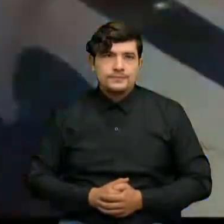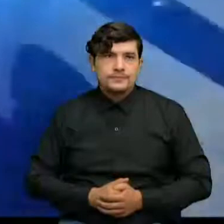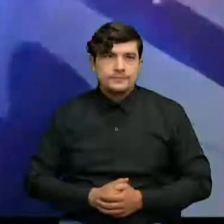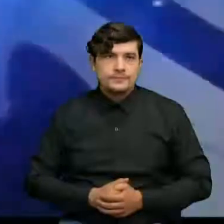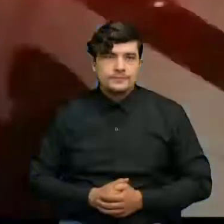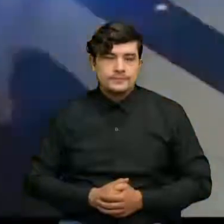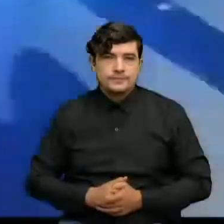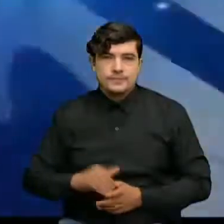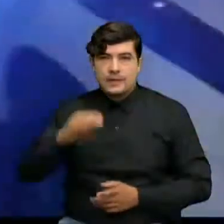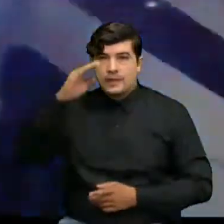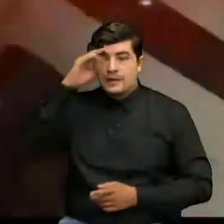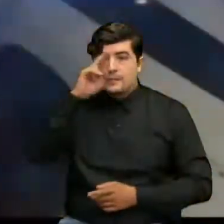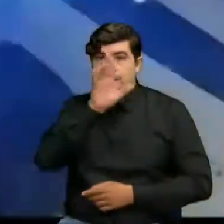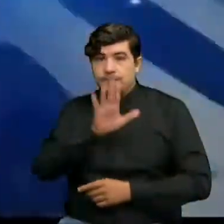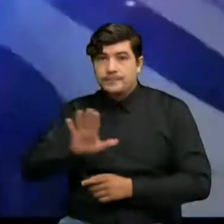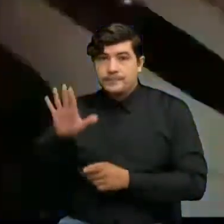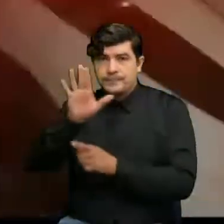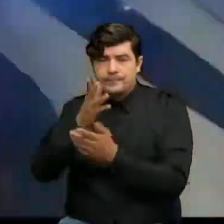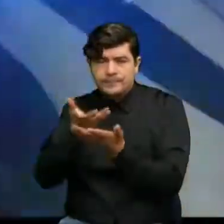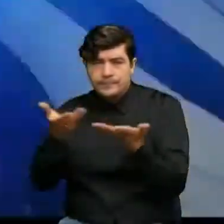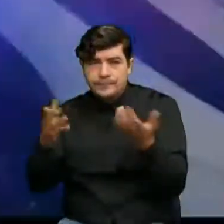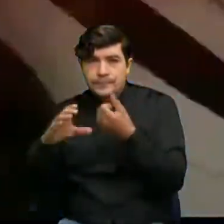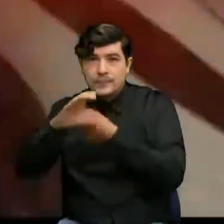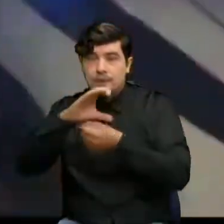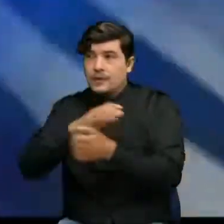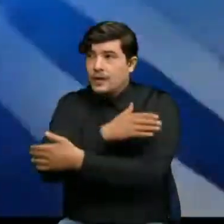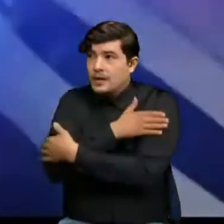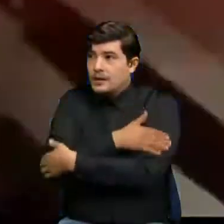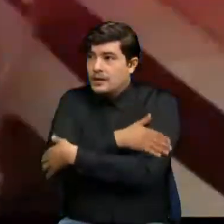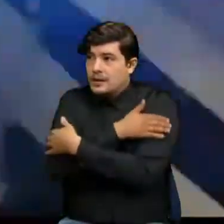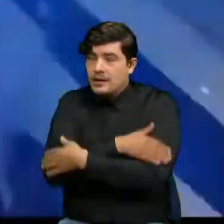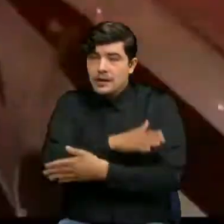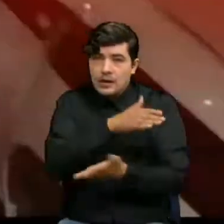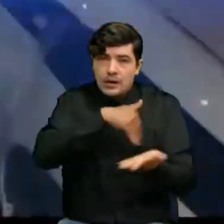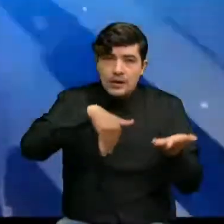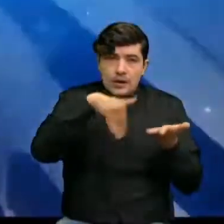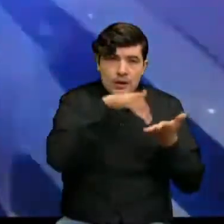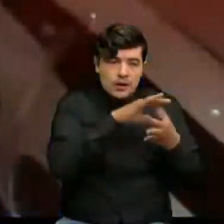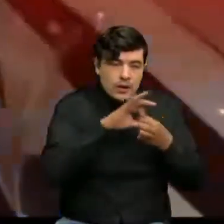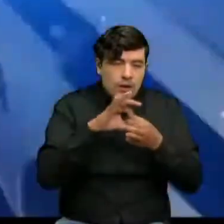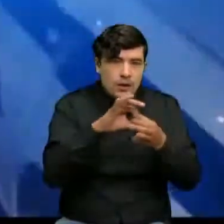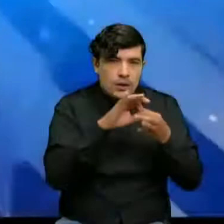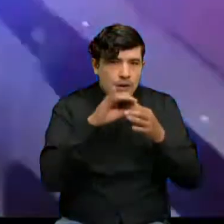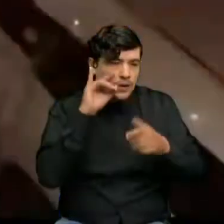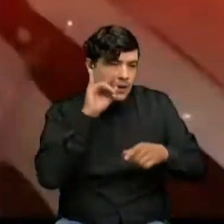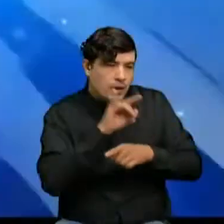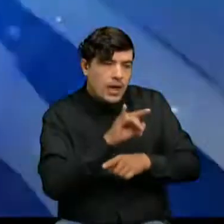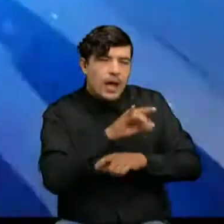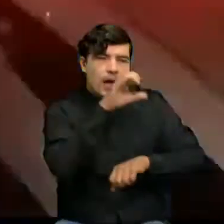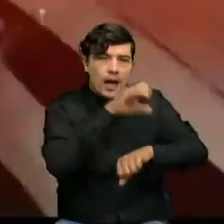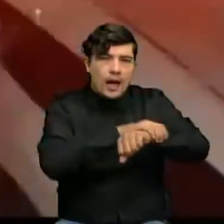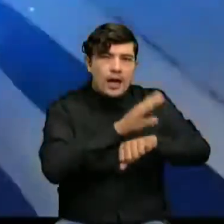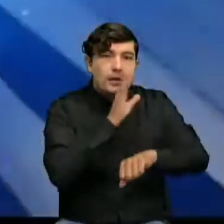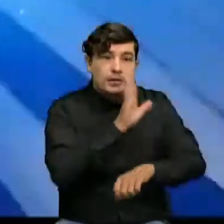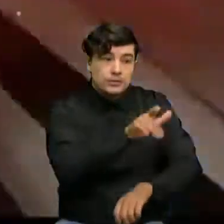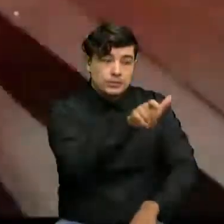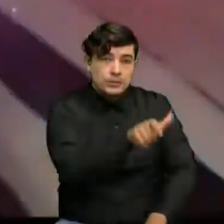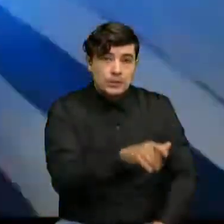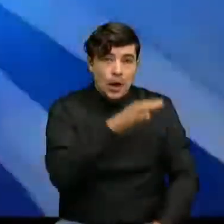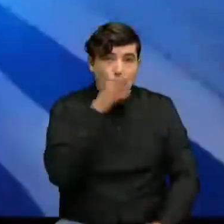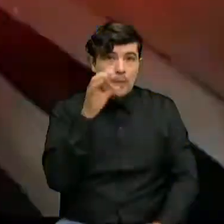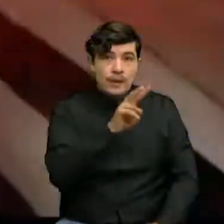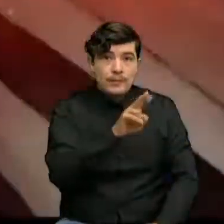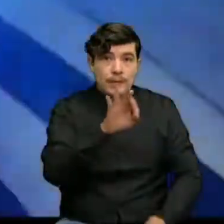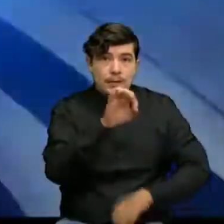La Policía Nacional en la jurisdicción de Pamplona, unidades del modelo de vigilancia comunitaria por cuadrantes, capturaron en flagrancia a un ciudadano de 28 años de